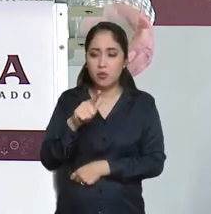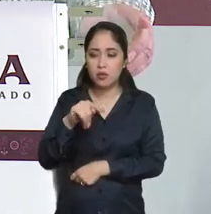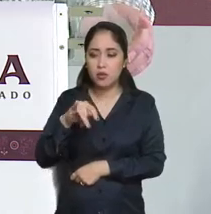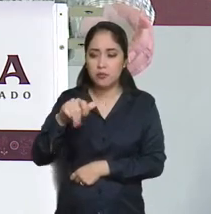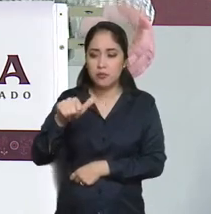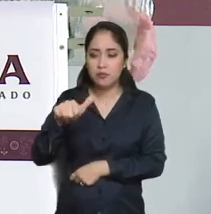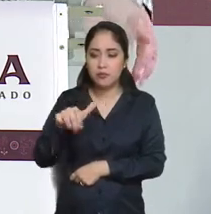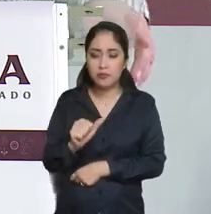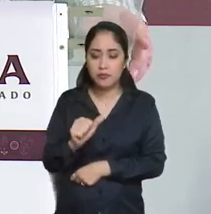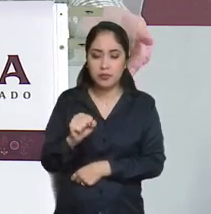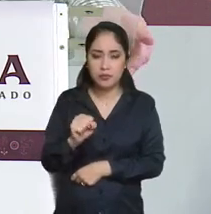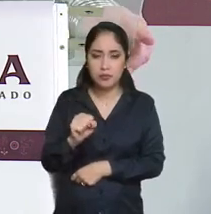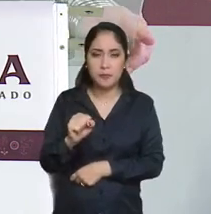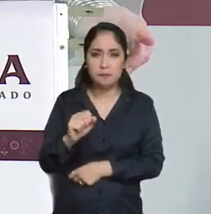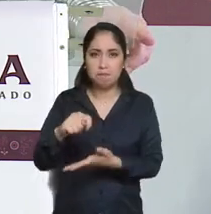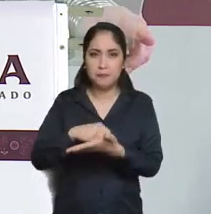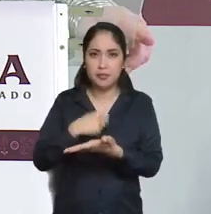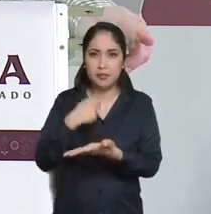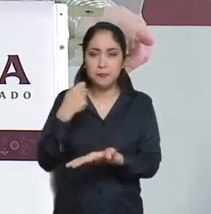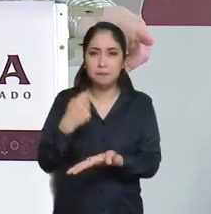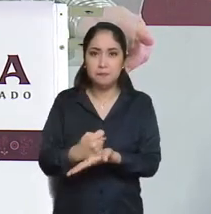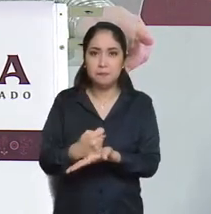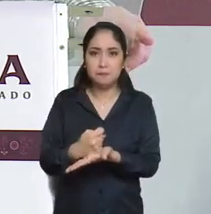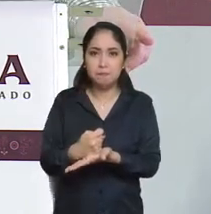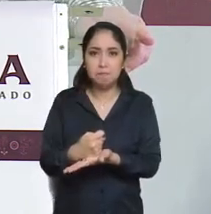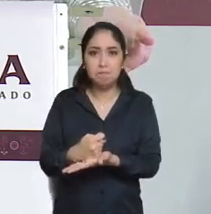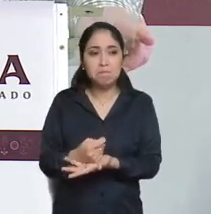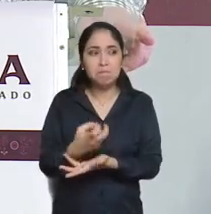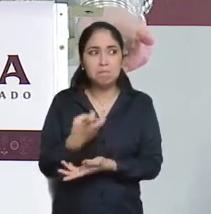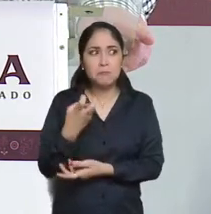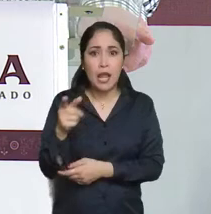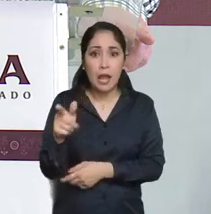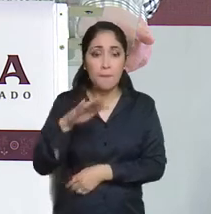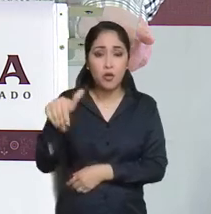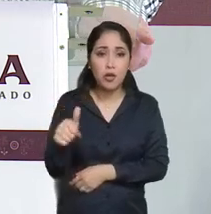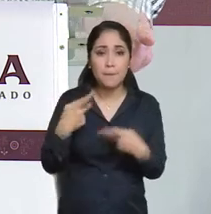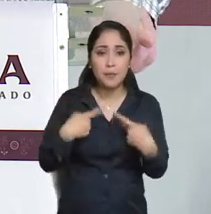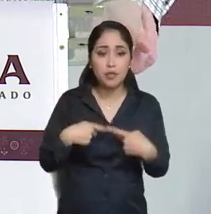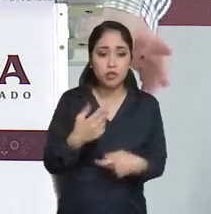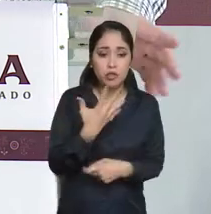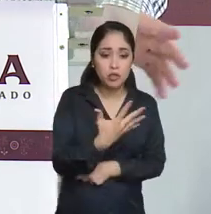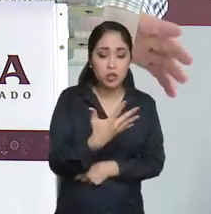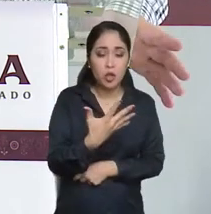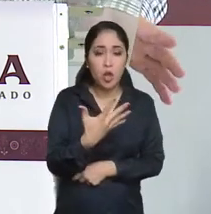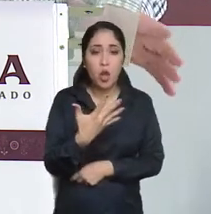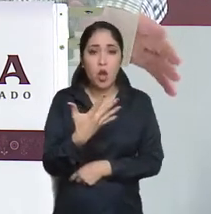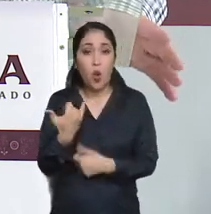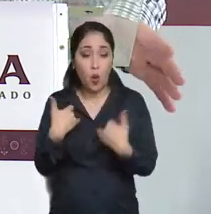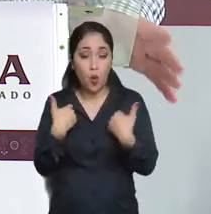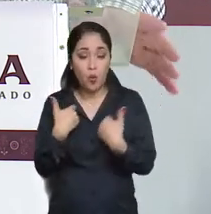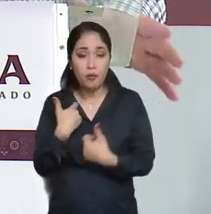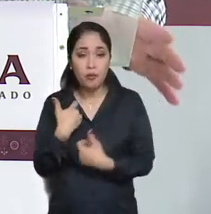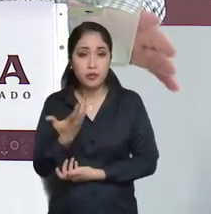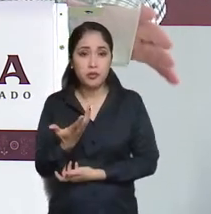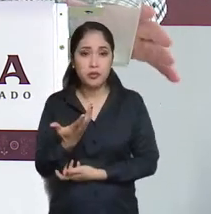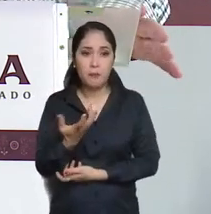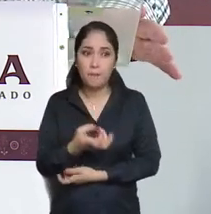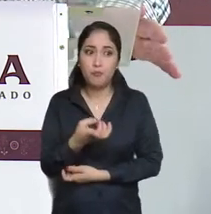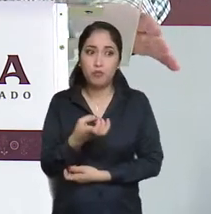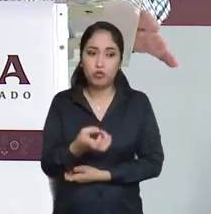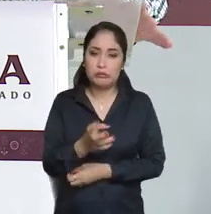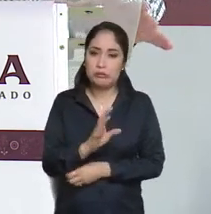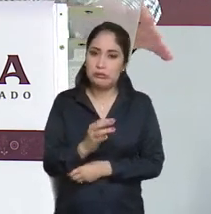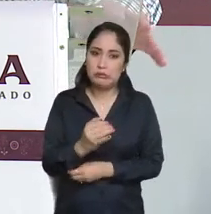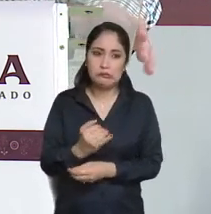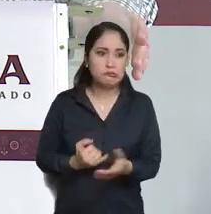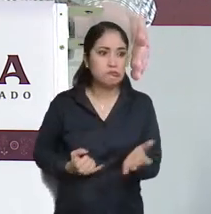donde murieron 5 personas, 5 jóvenes, es el que detona esta situación. No